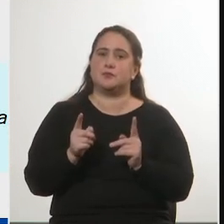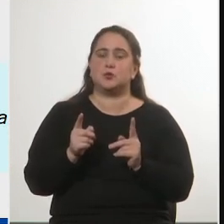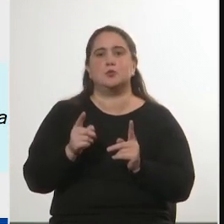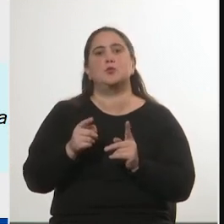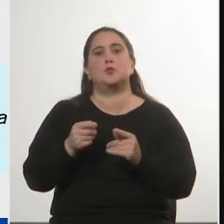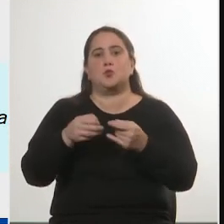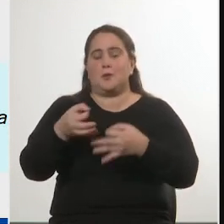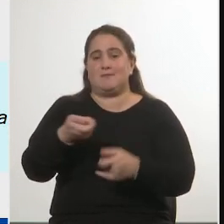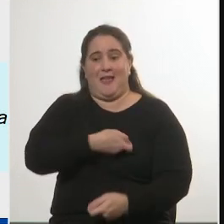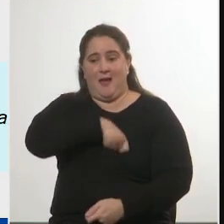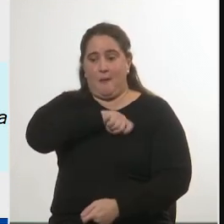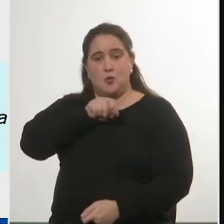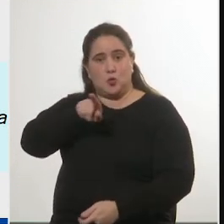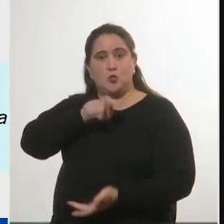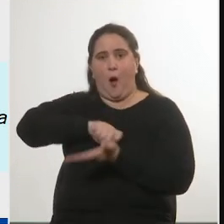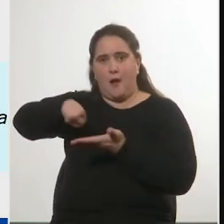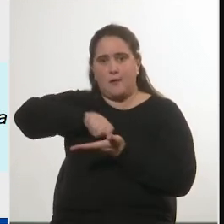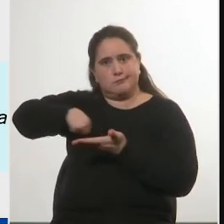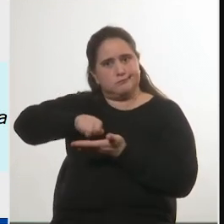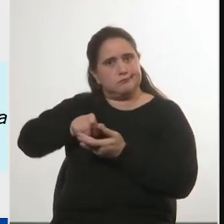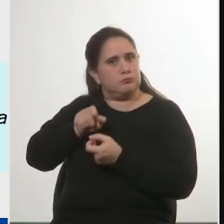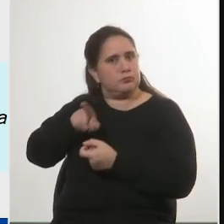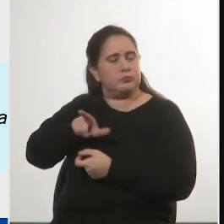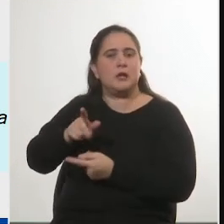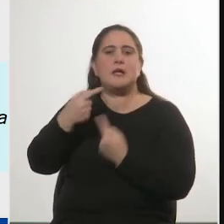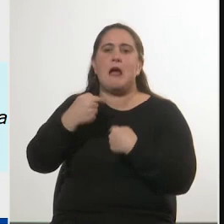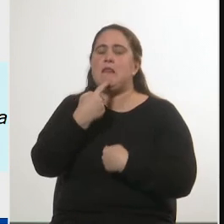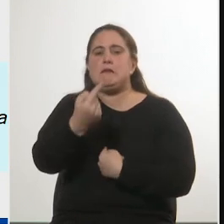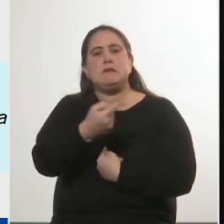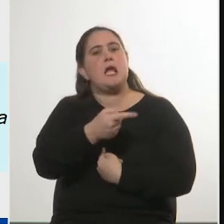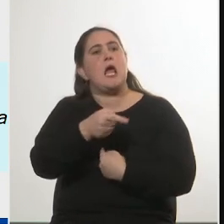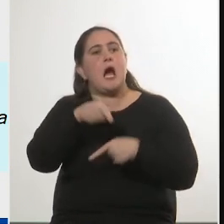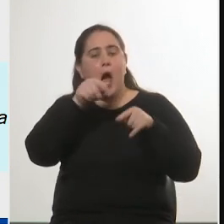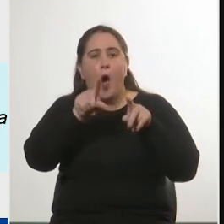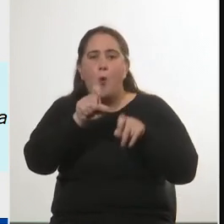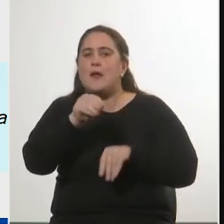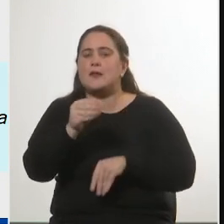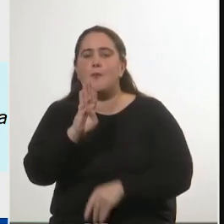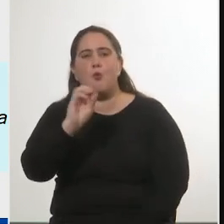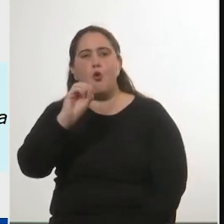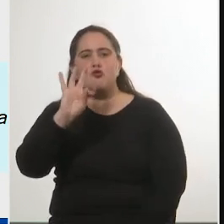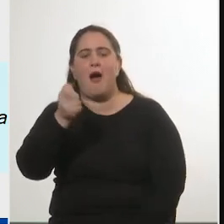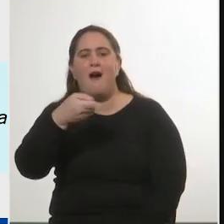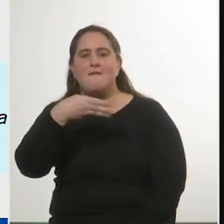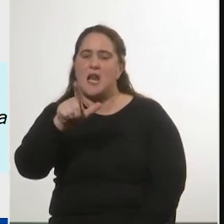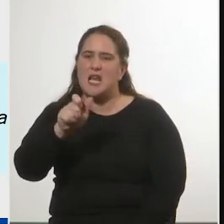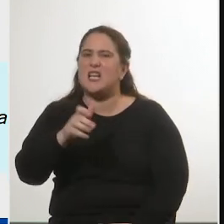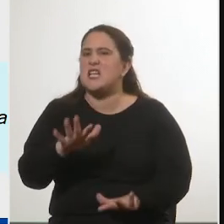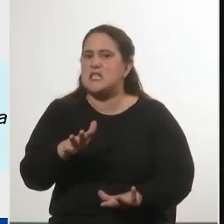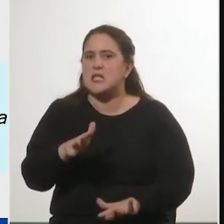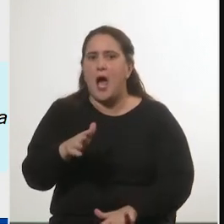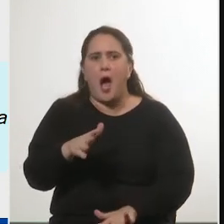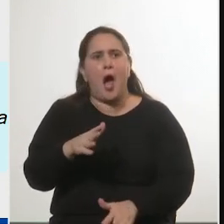Academia Española define el agua potable como toda agua apta para el consumo humano,